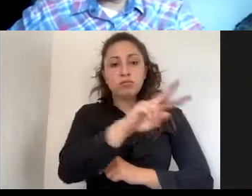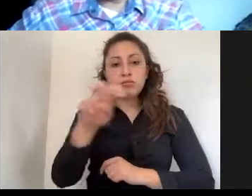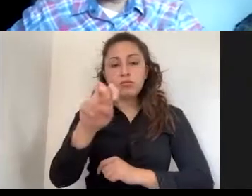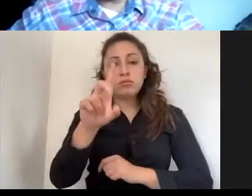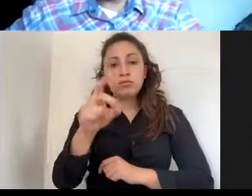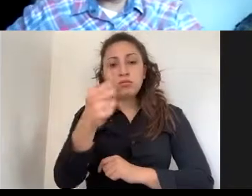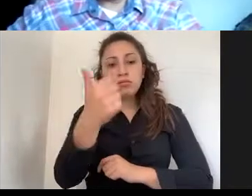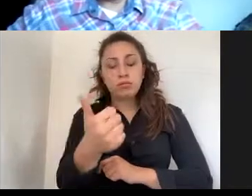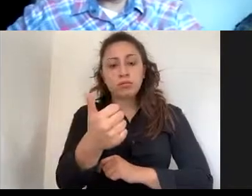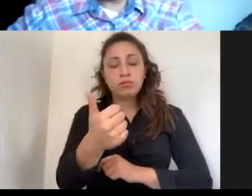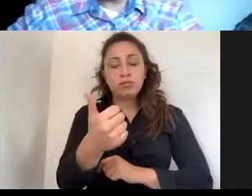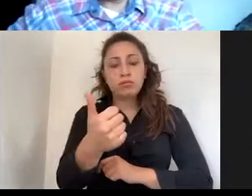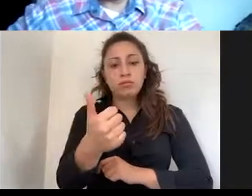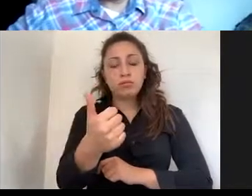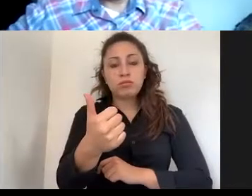236,